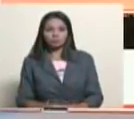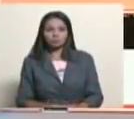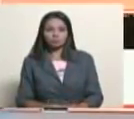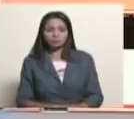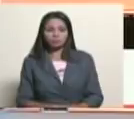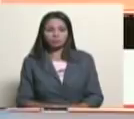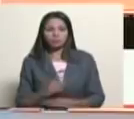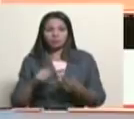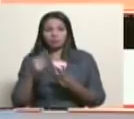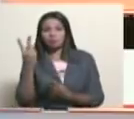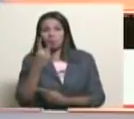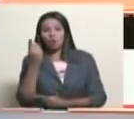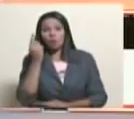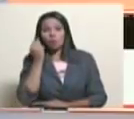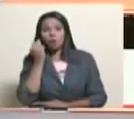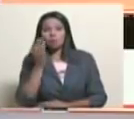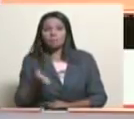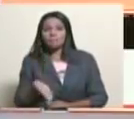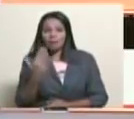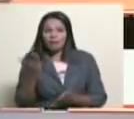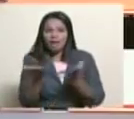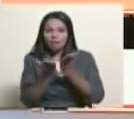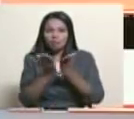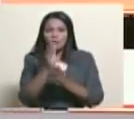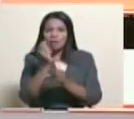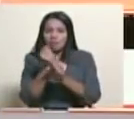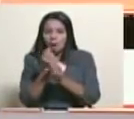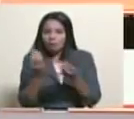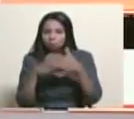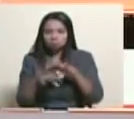Las 2 mujeres a estudiar y a trabajar también.